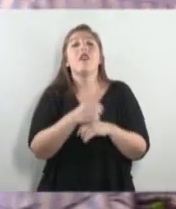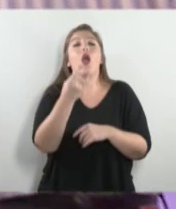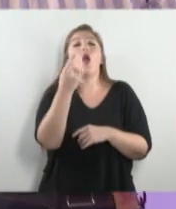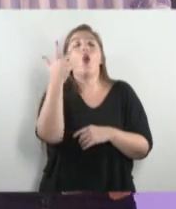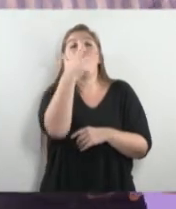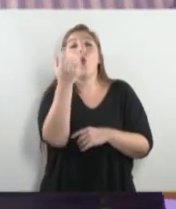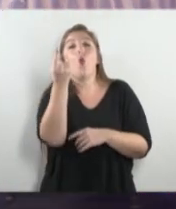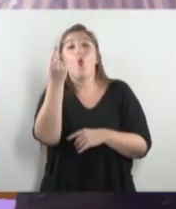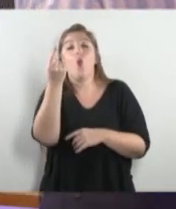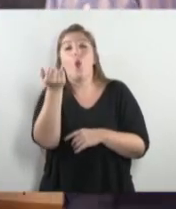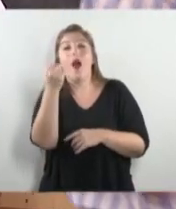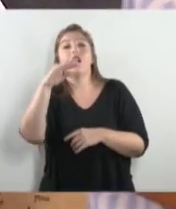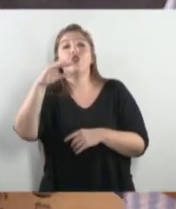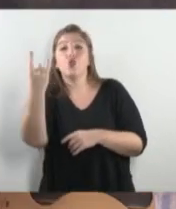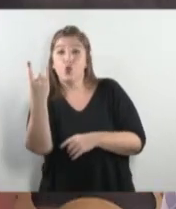H. Huachu.